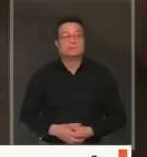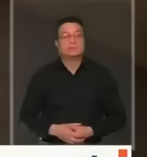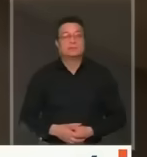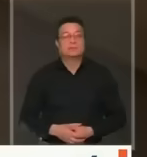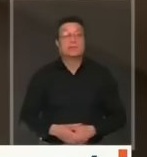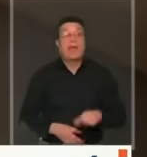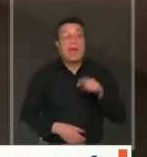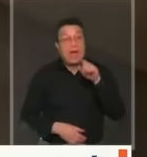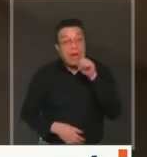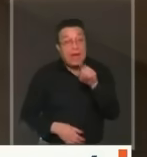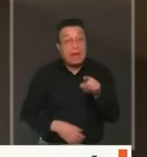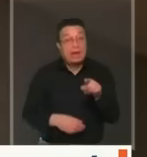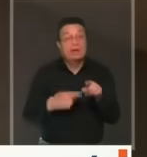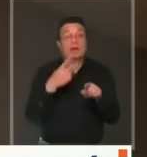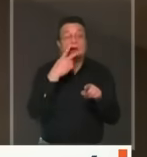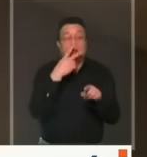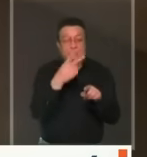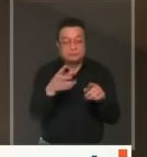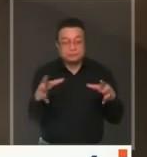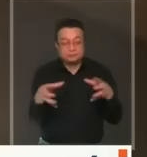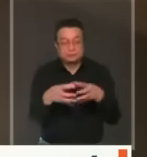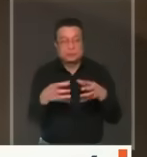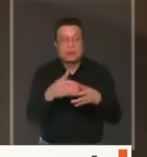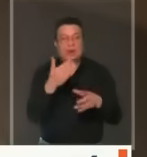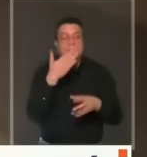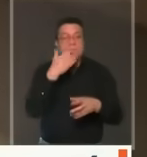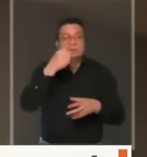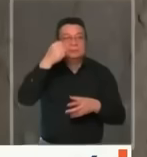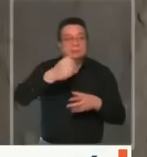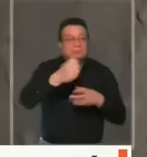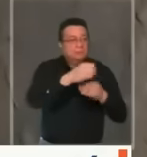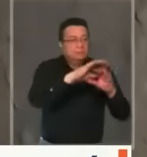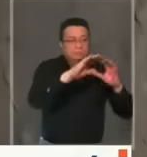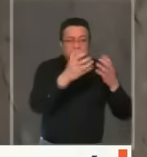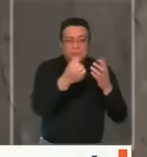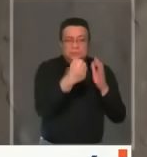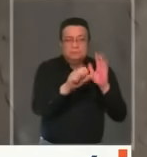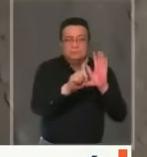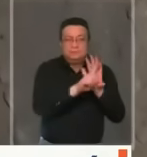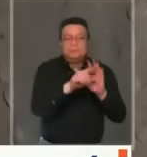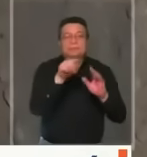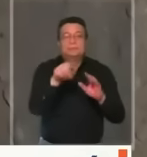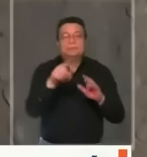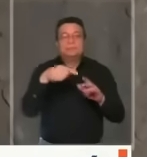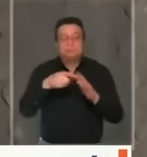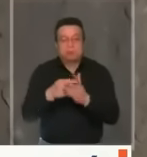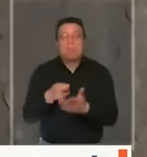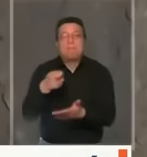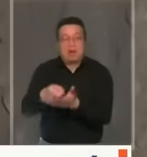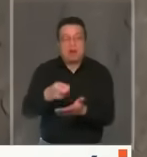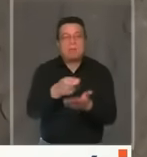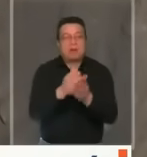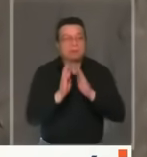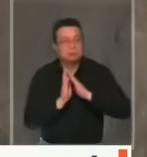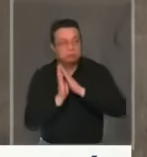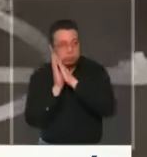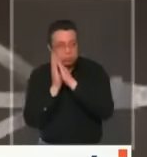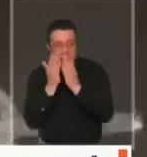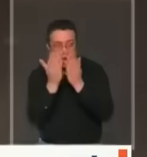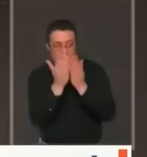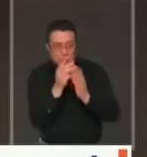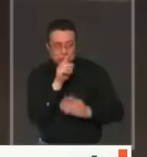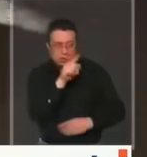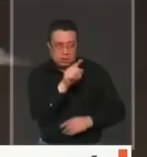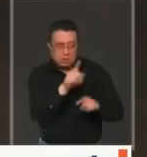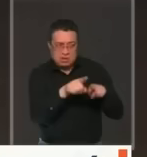Hay un acercamiento a la organización criminal de la que se trata este reportaje. Una que era capaz de pagar alojamientos para estudiar sus objetivos por